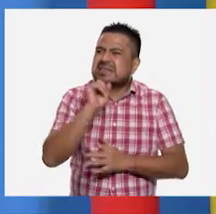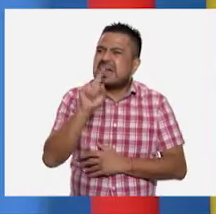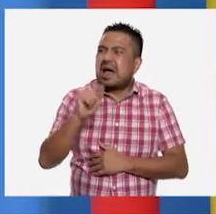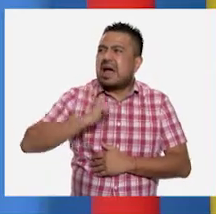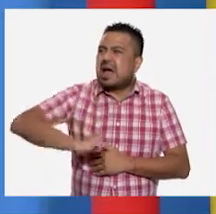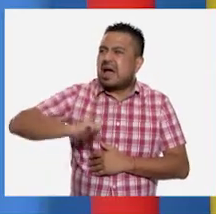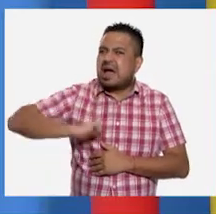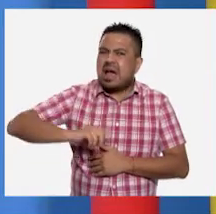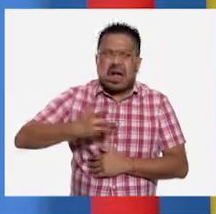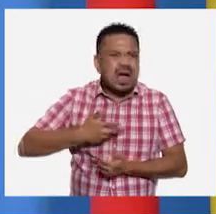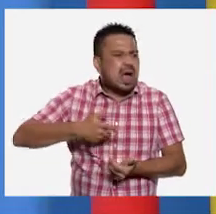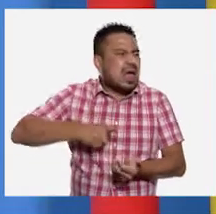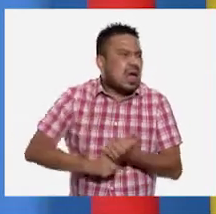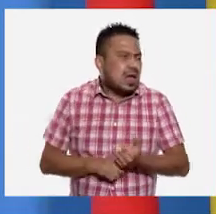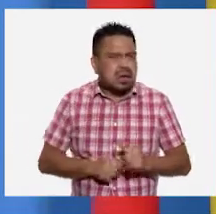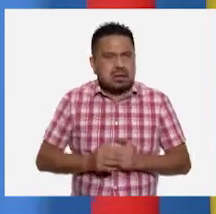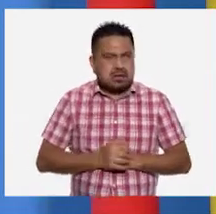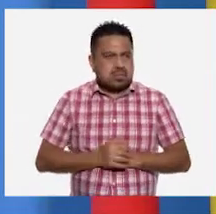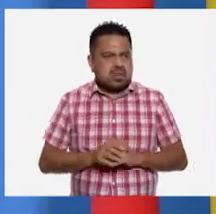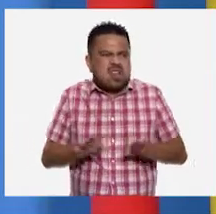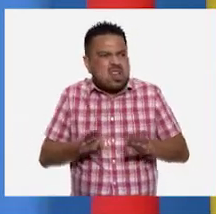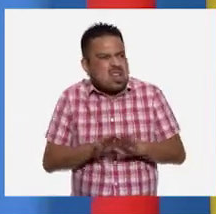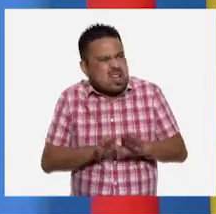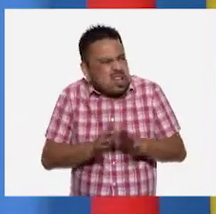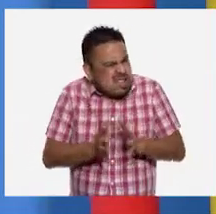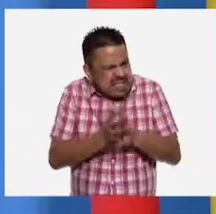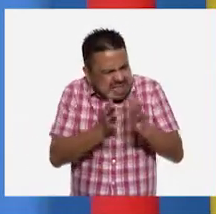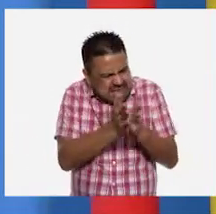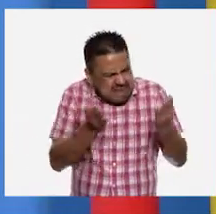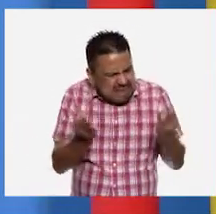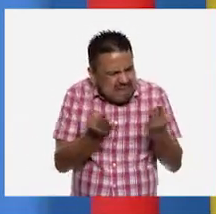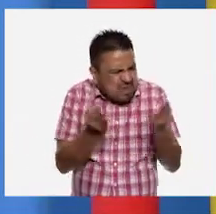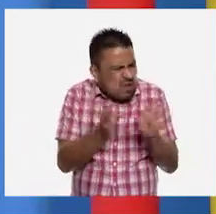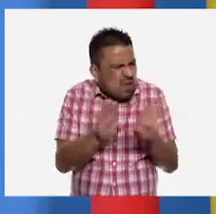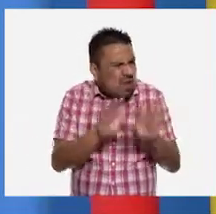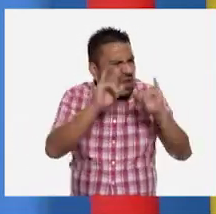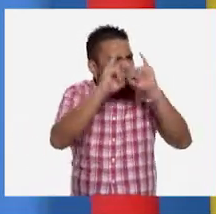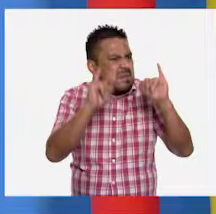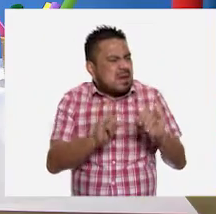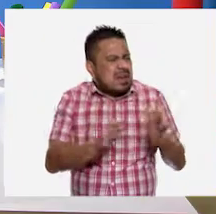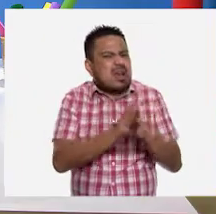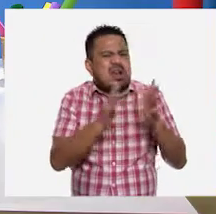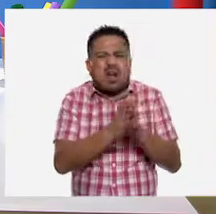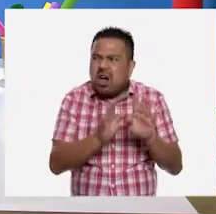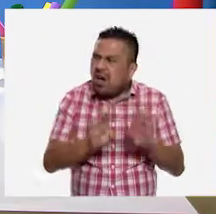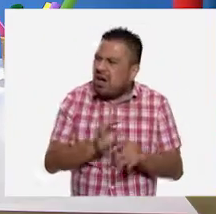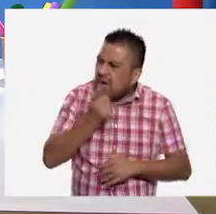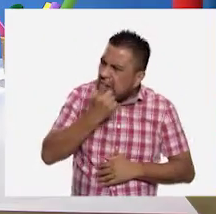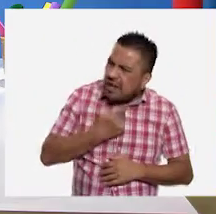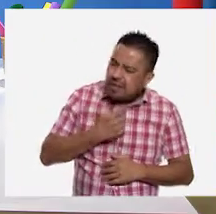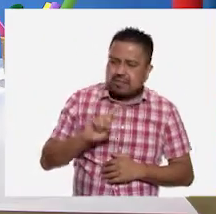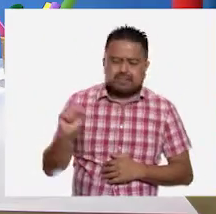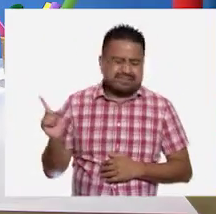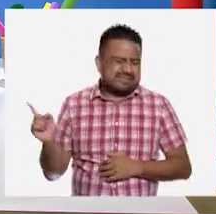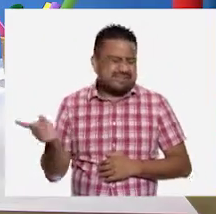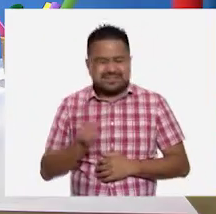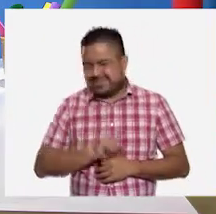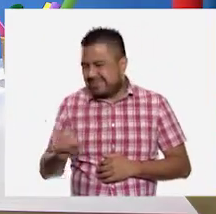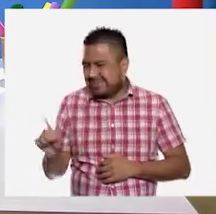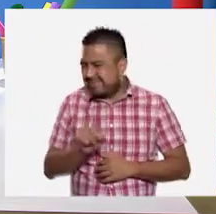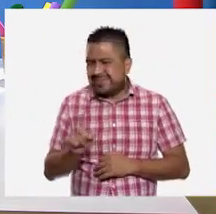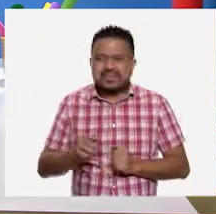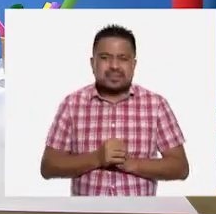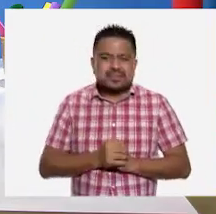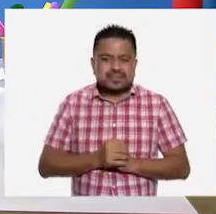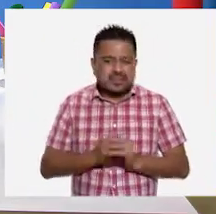¿Una guerra fría? A ver, ¿cómo es eso? ¿Acaso peleaban en invierno o cómo? No, Jenny.